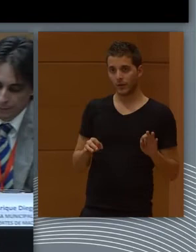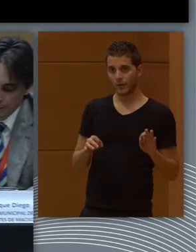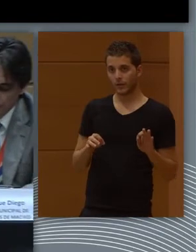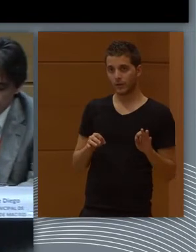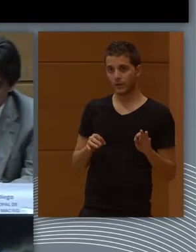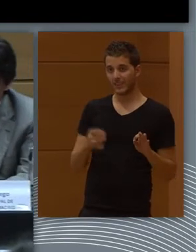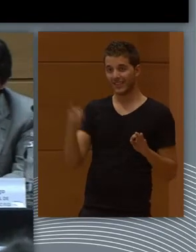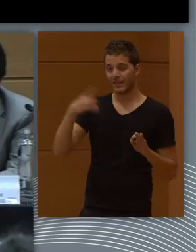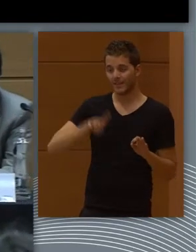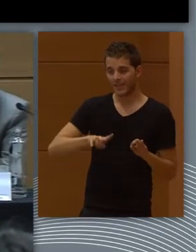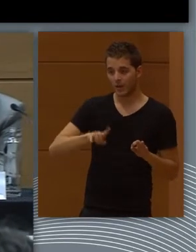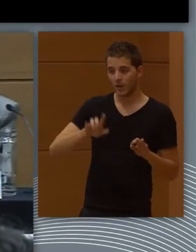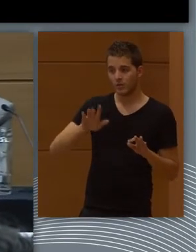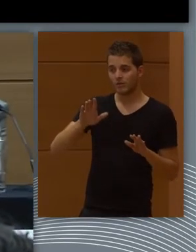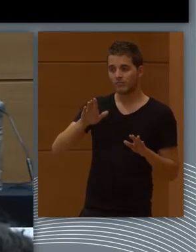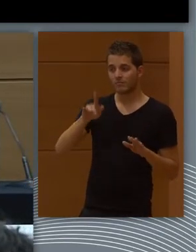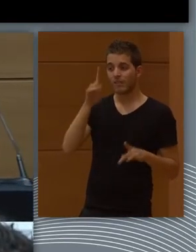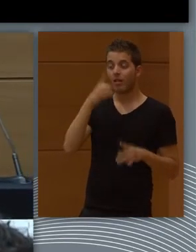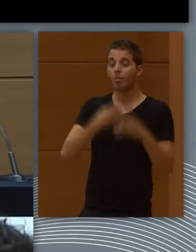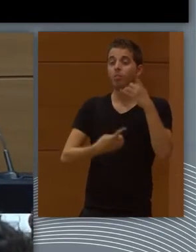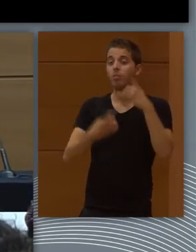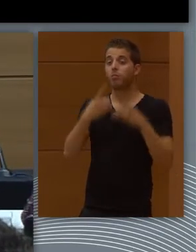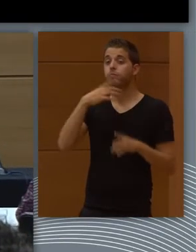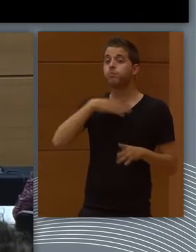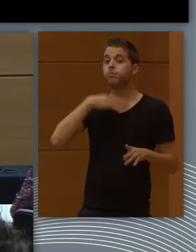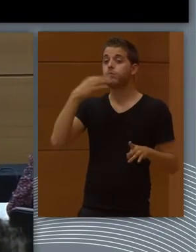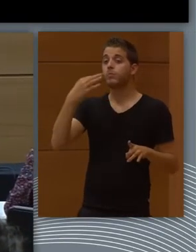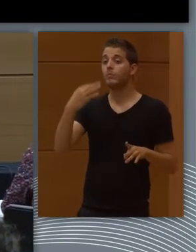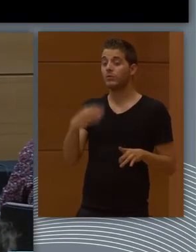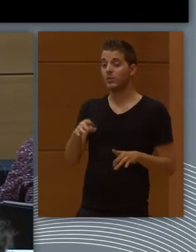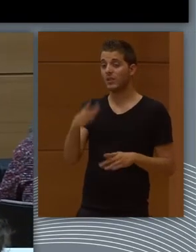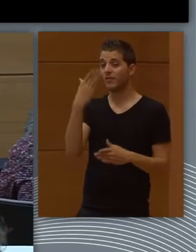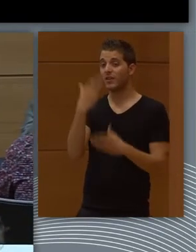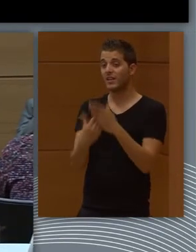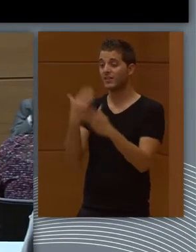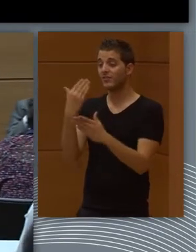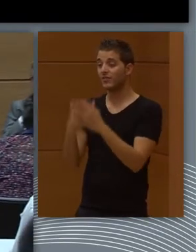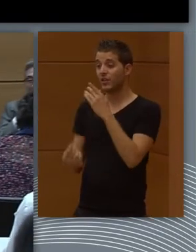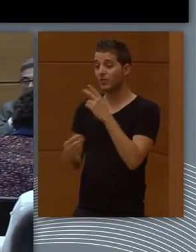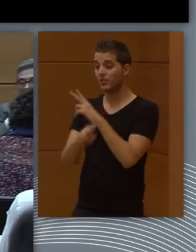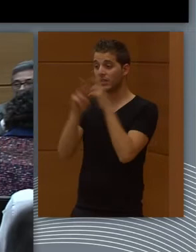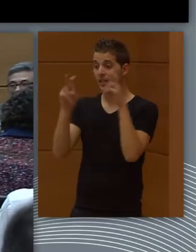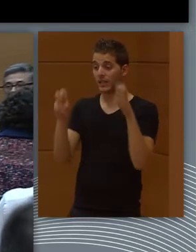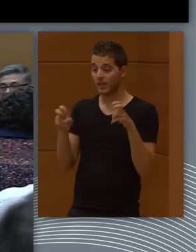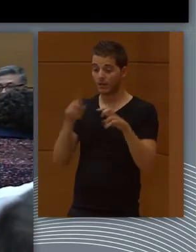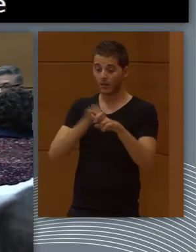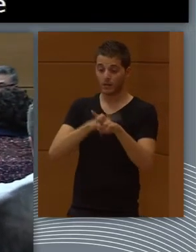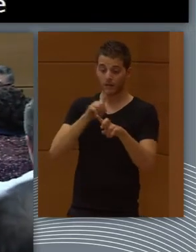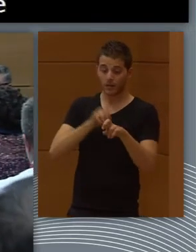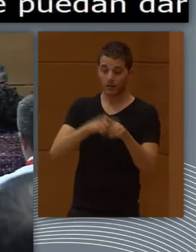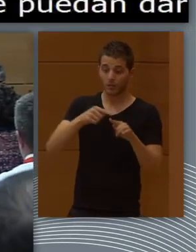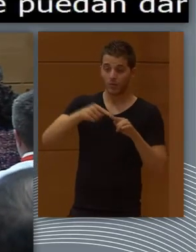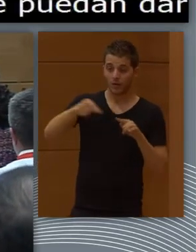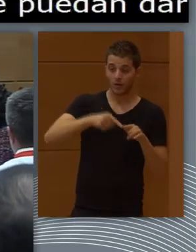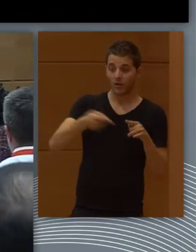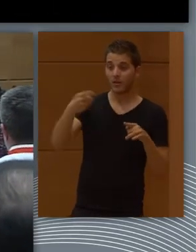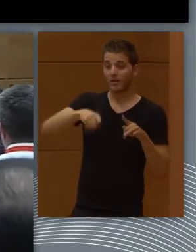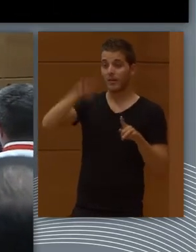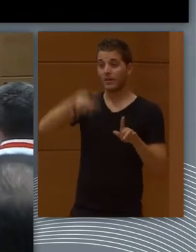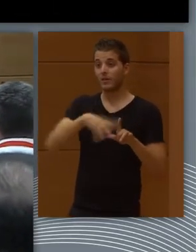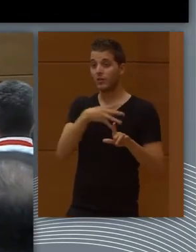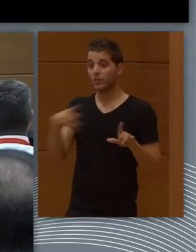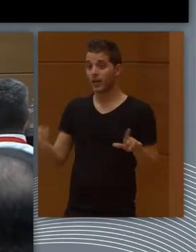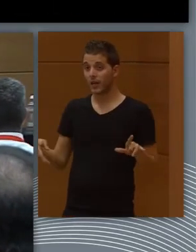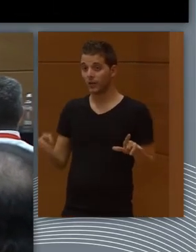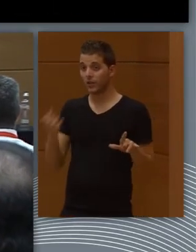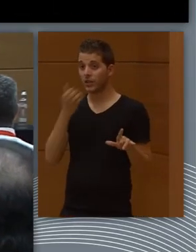los posibles errores que se puedan dar en temas de tiempos de recorrido y horarios, si